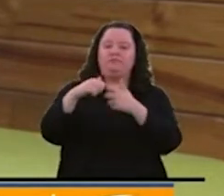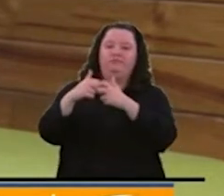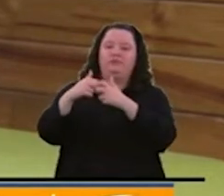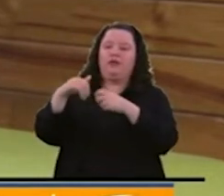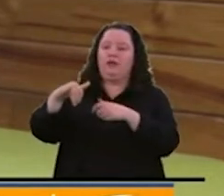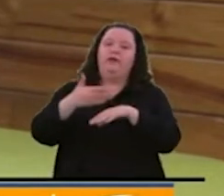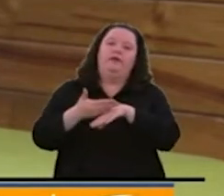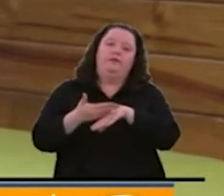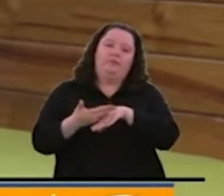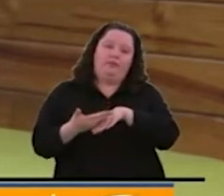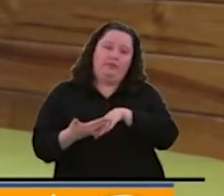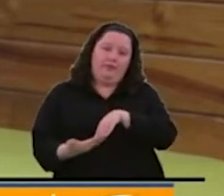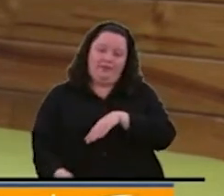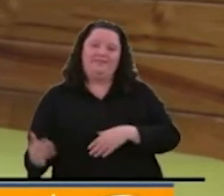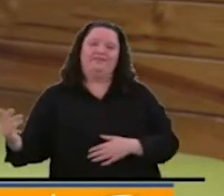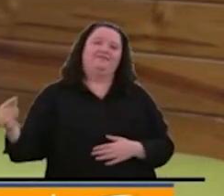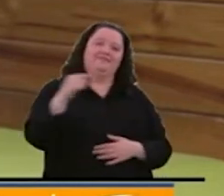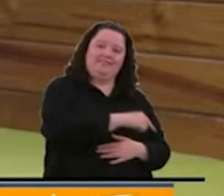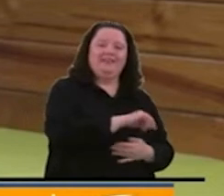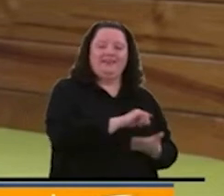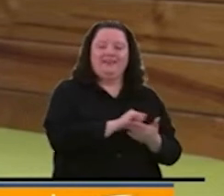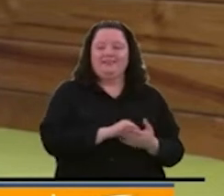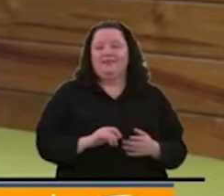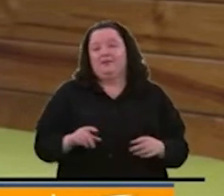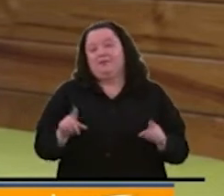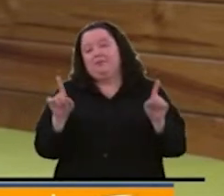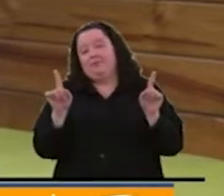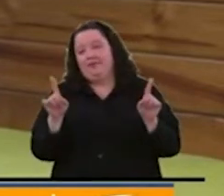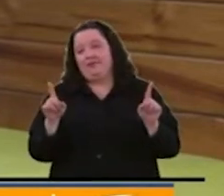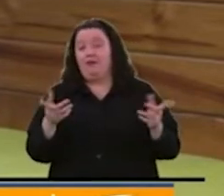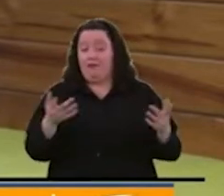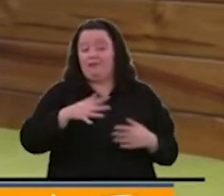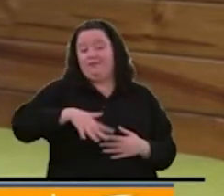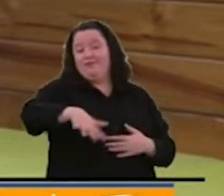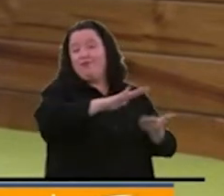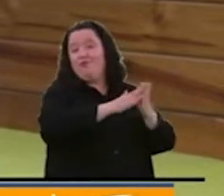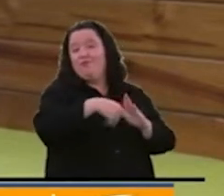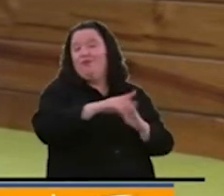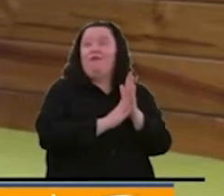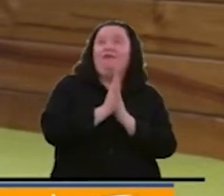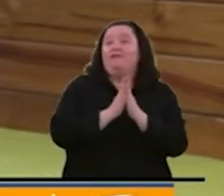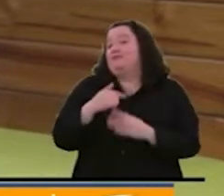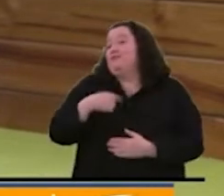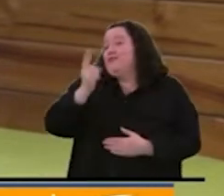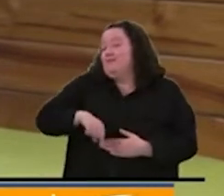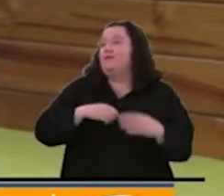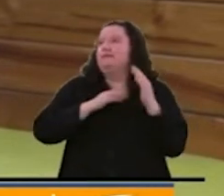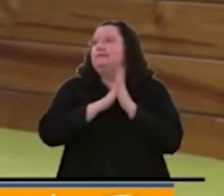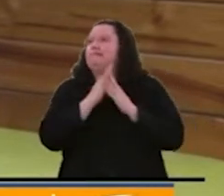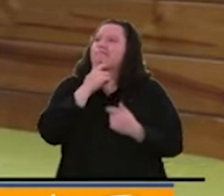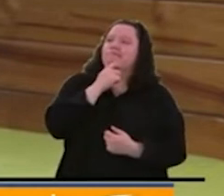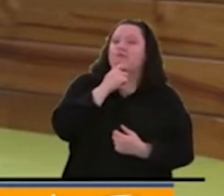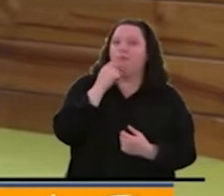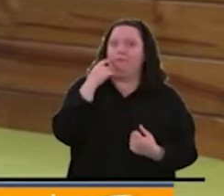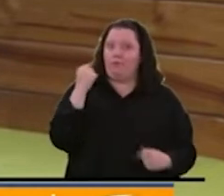desplazaba y eso retrasó su llegada, pero pues sí, la comunidad era con la expectativa y yo también con la